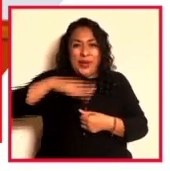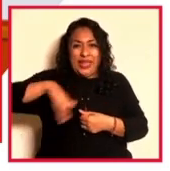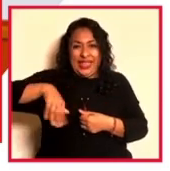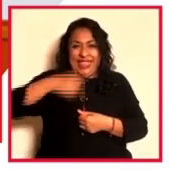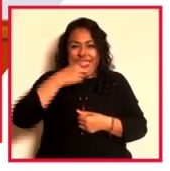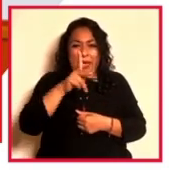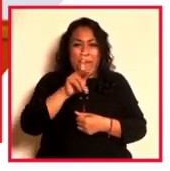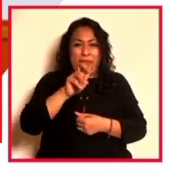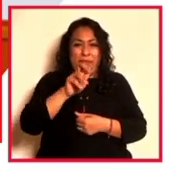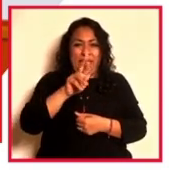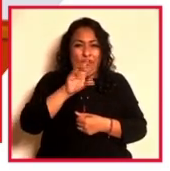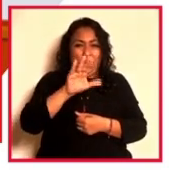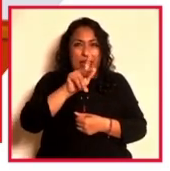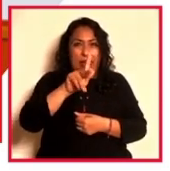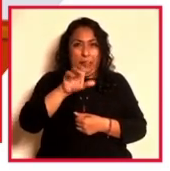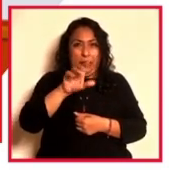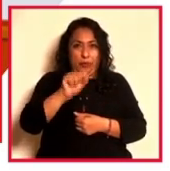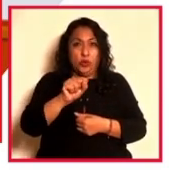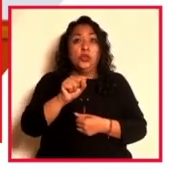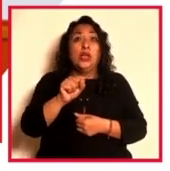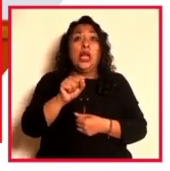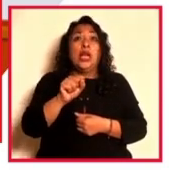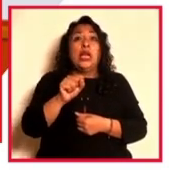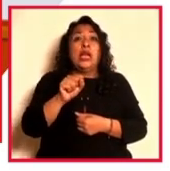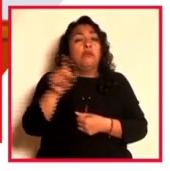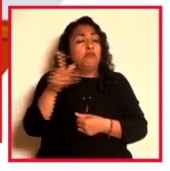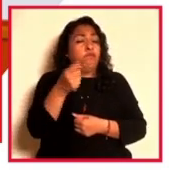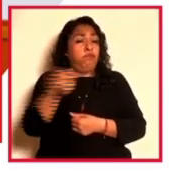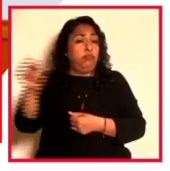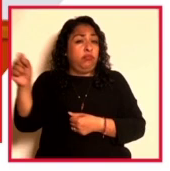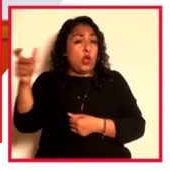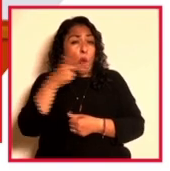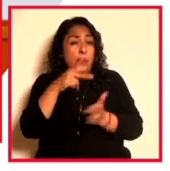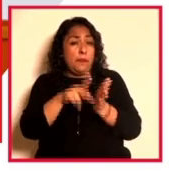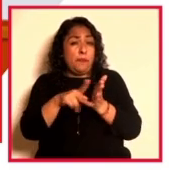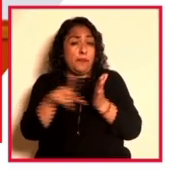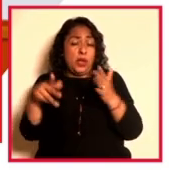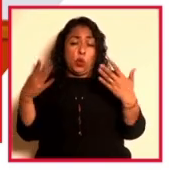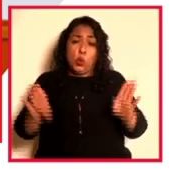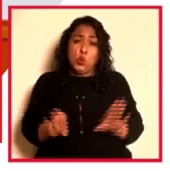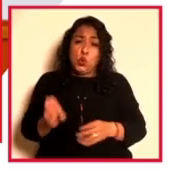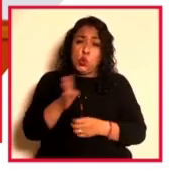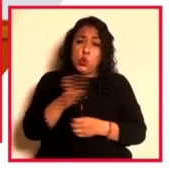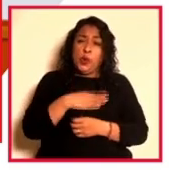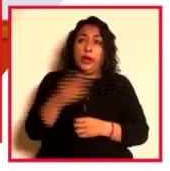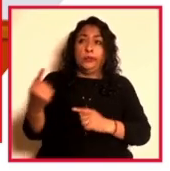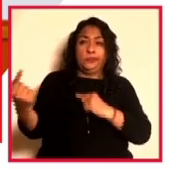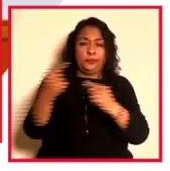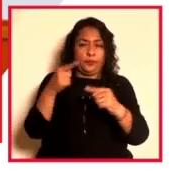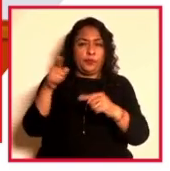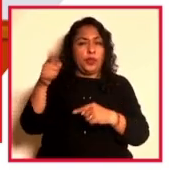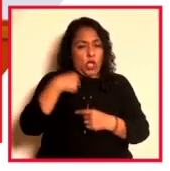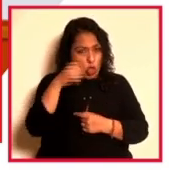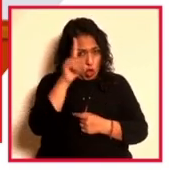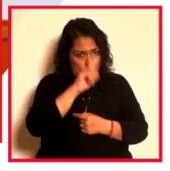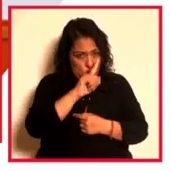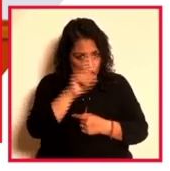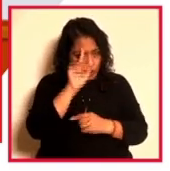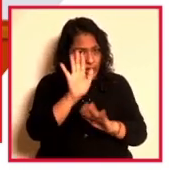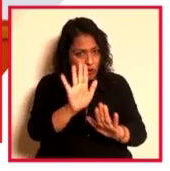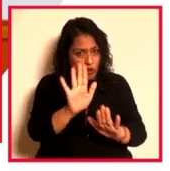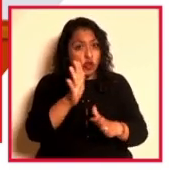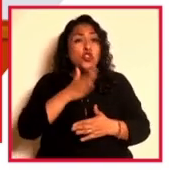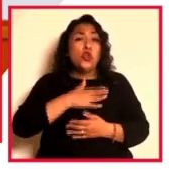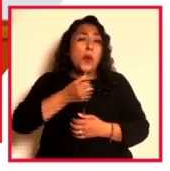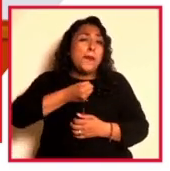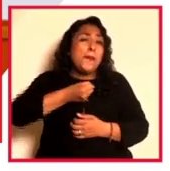Ramírez que había estado tras de mí un gran periodista y un hombre extraordinario me dijo Te voy a dar un un consejo yo soy muy viejo más